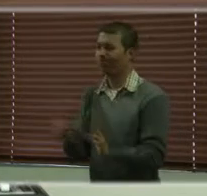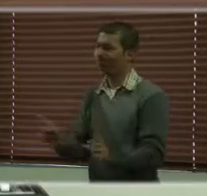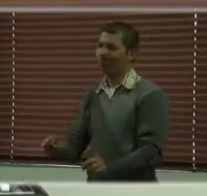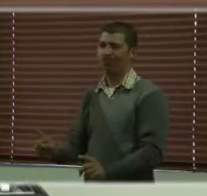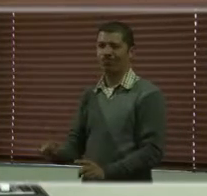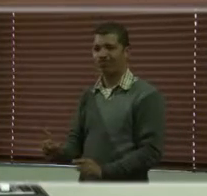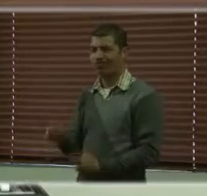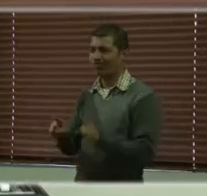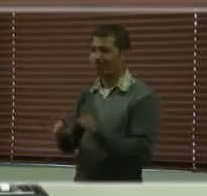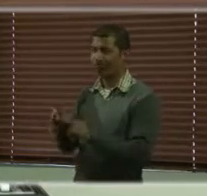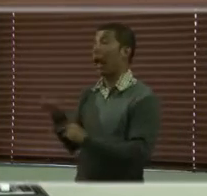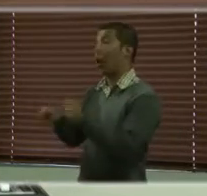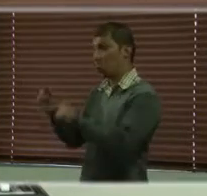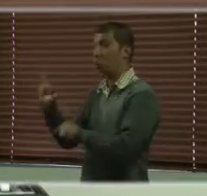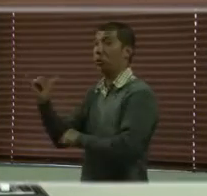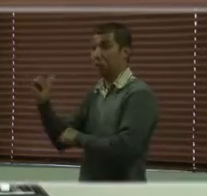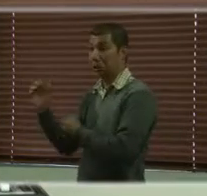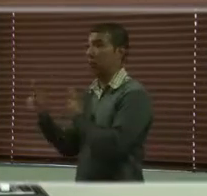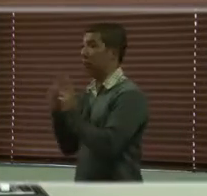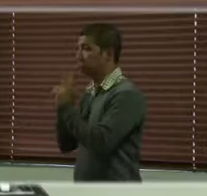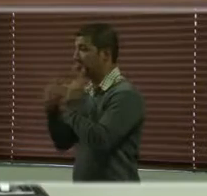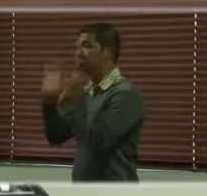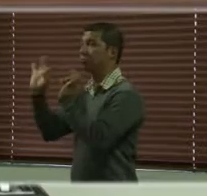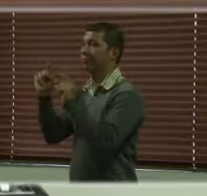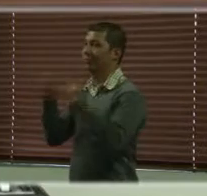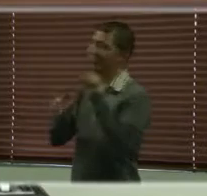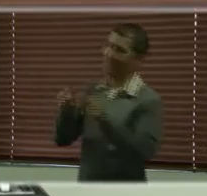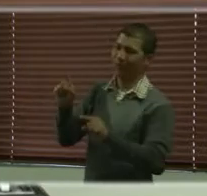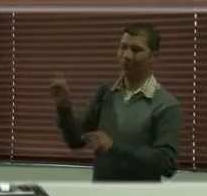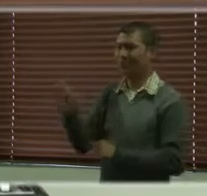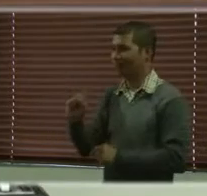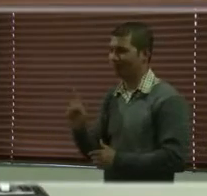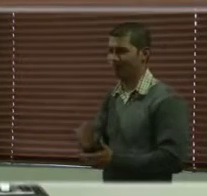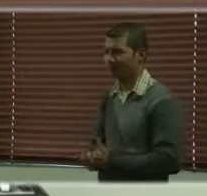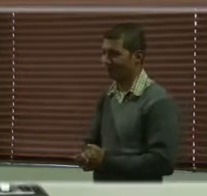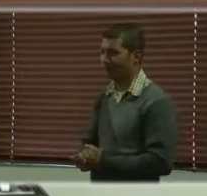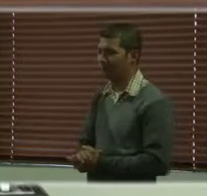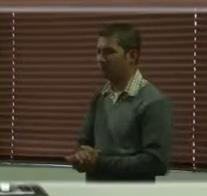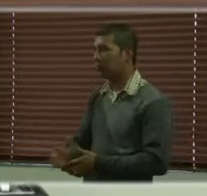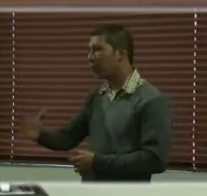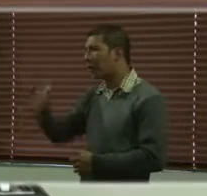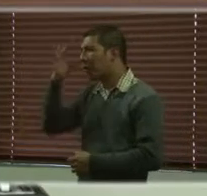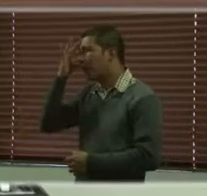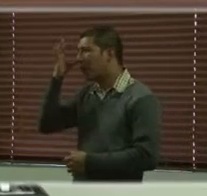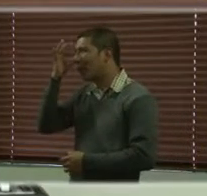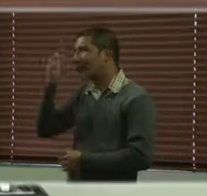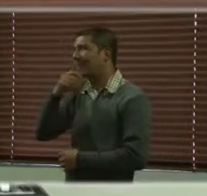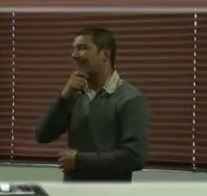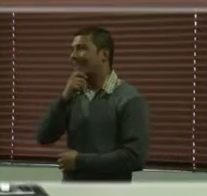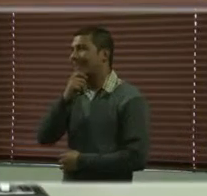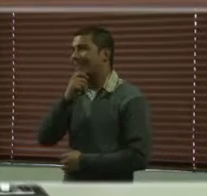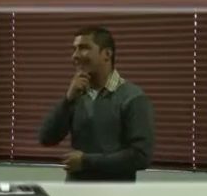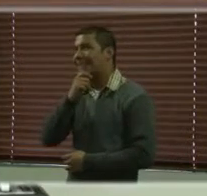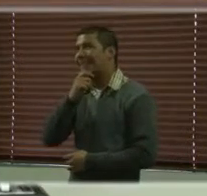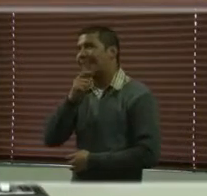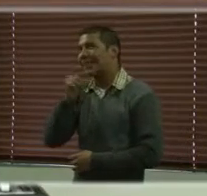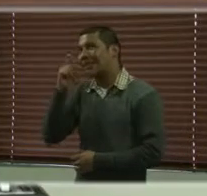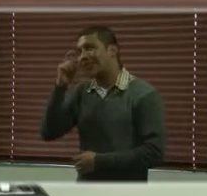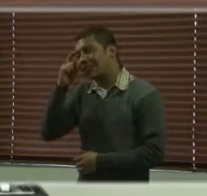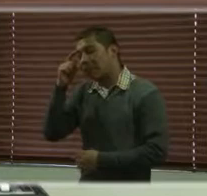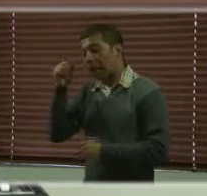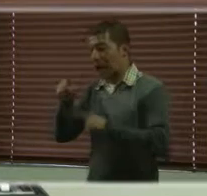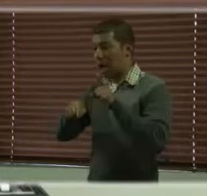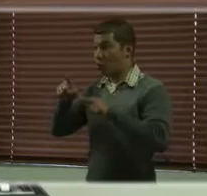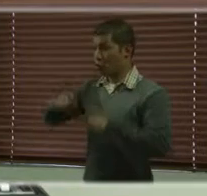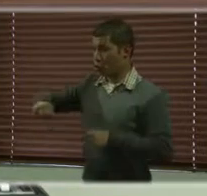Pero ha sido Creo yo que Porque algunos derechos humanos todavía se ven como de manera muy